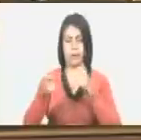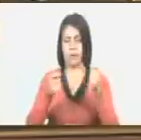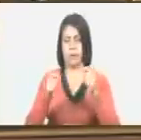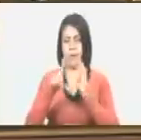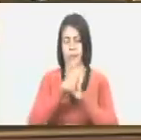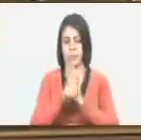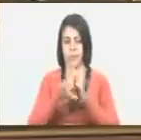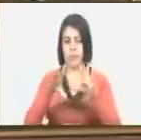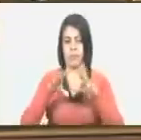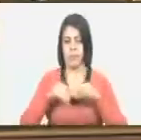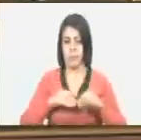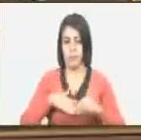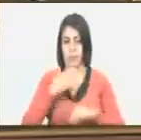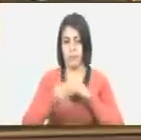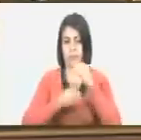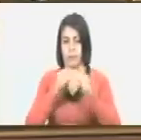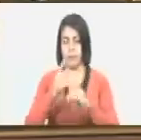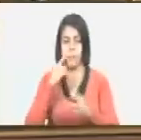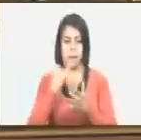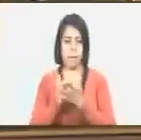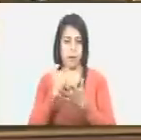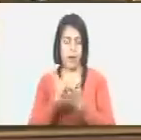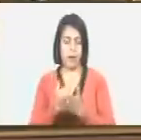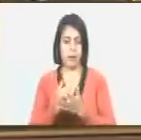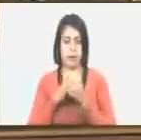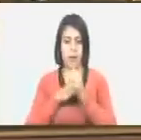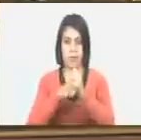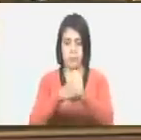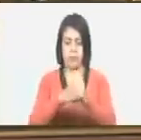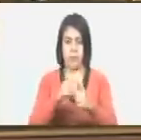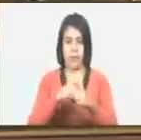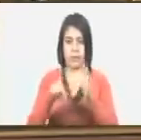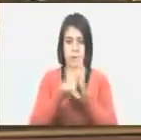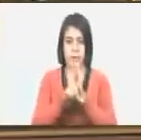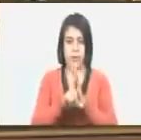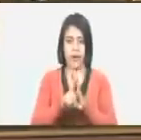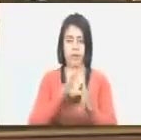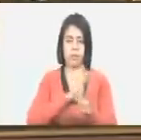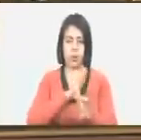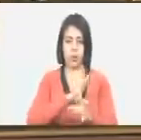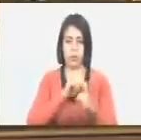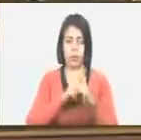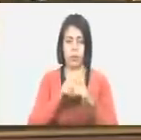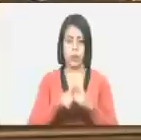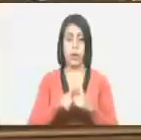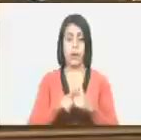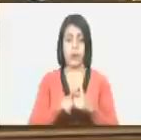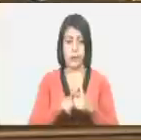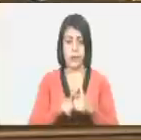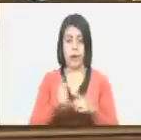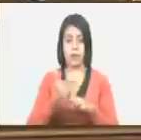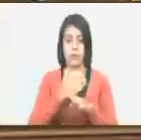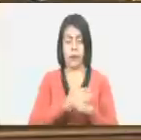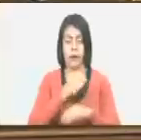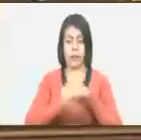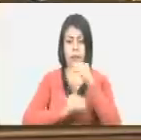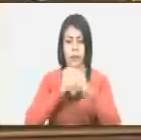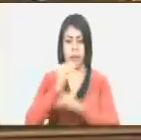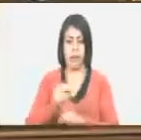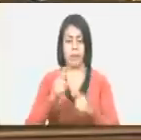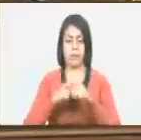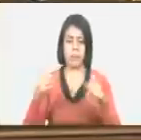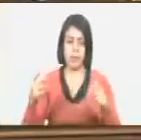serán admisibles todos los medios de prueba, conducentes, legales y pertinentes, salvo previsión expresa